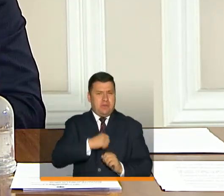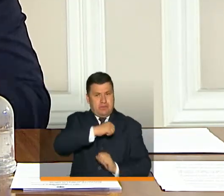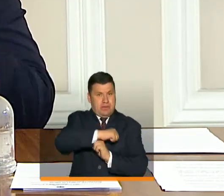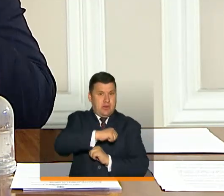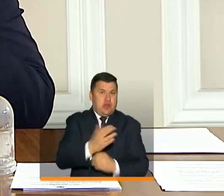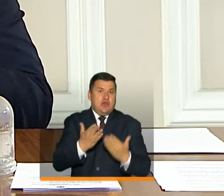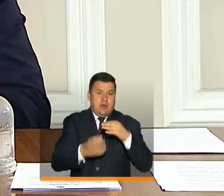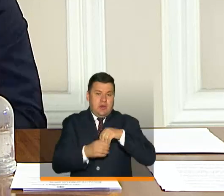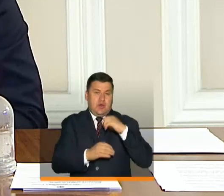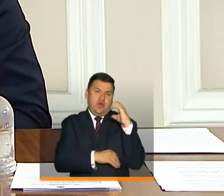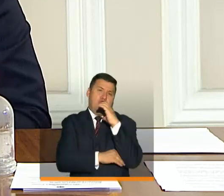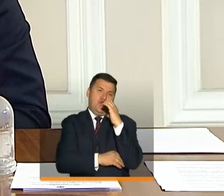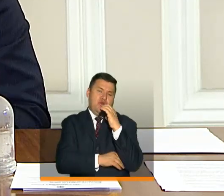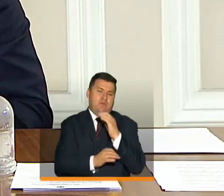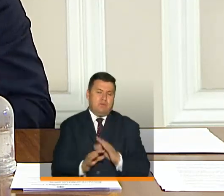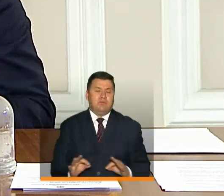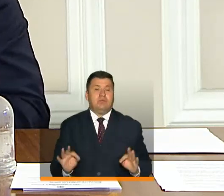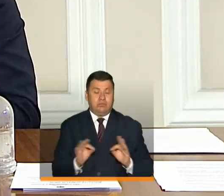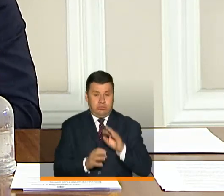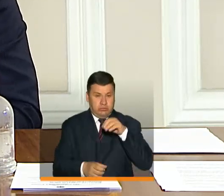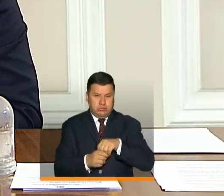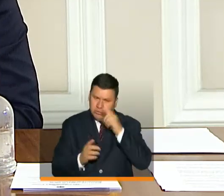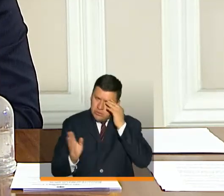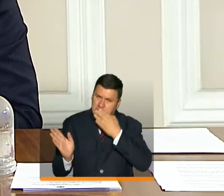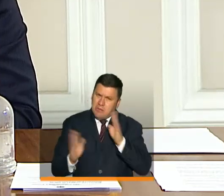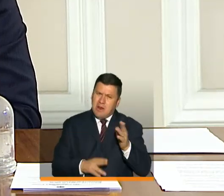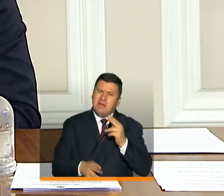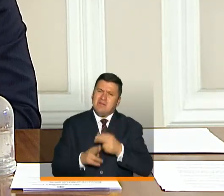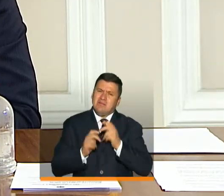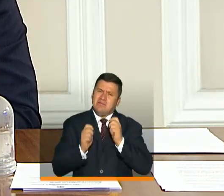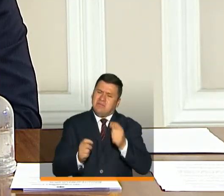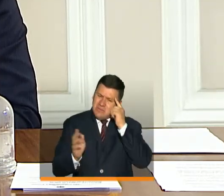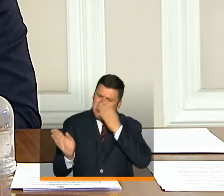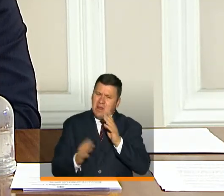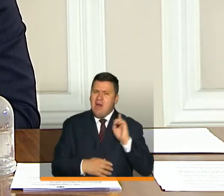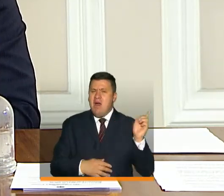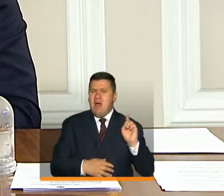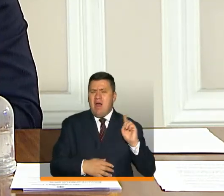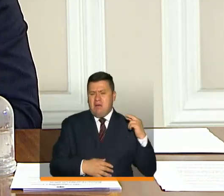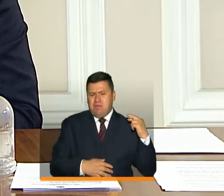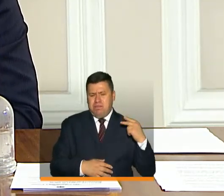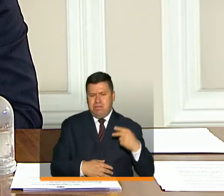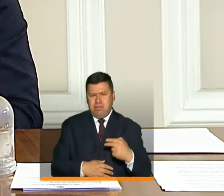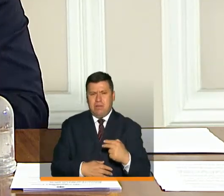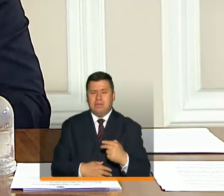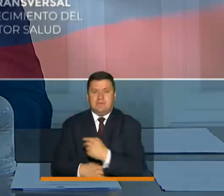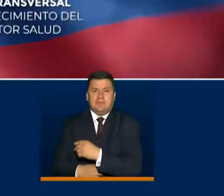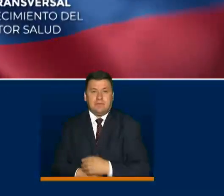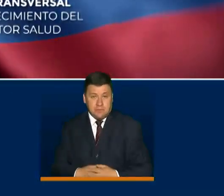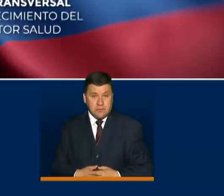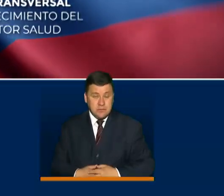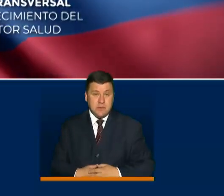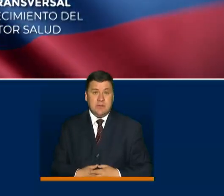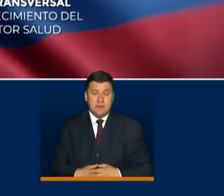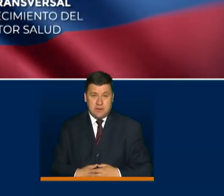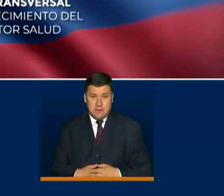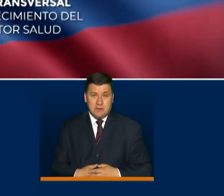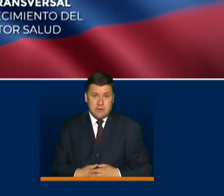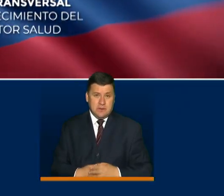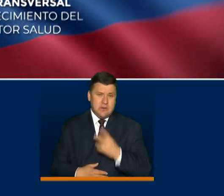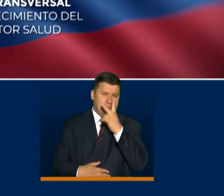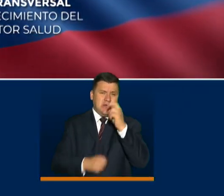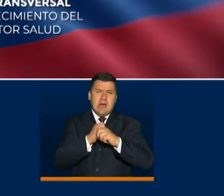para el país, incluyendo ese plan que se conoce como el Plan Bicentenario. También, como lo describía